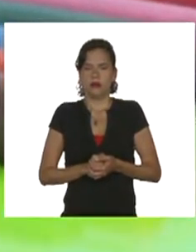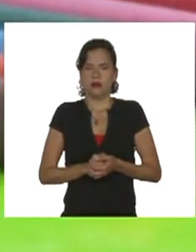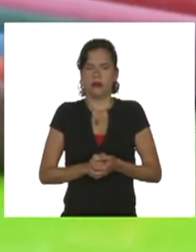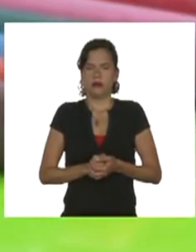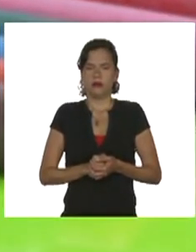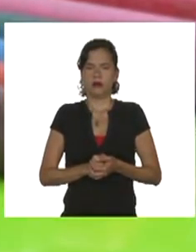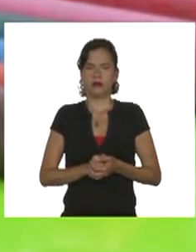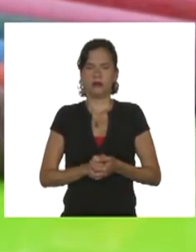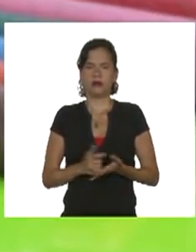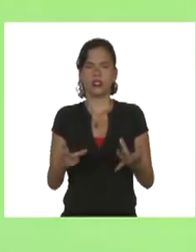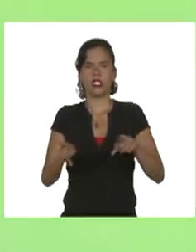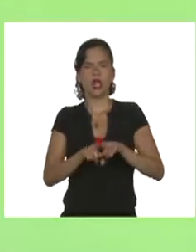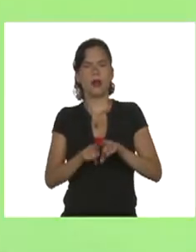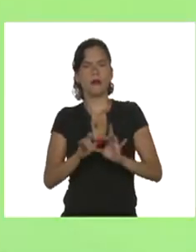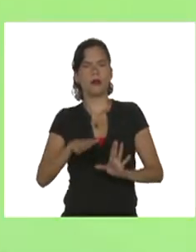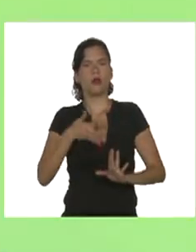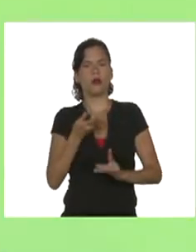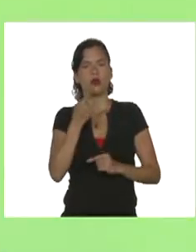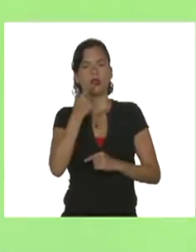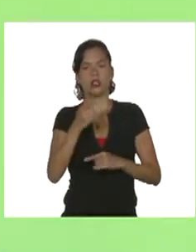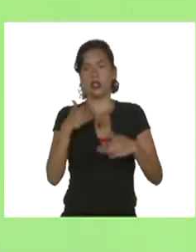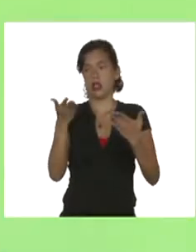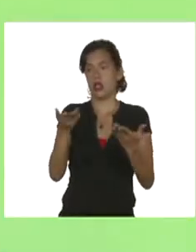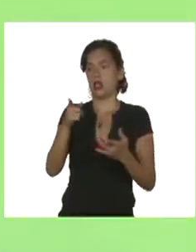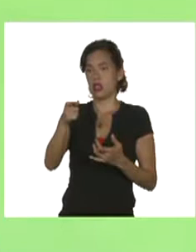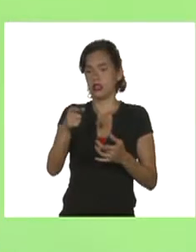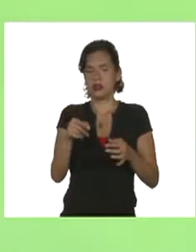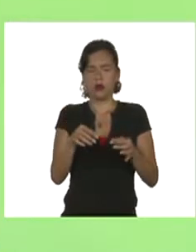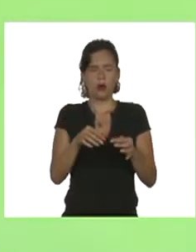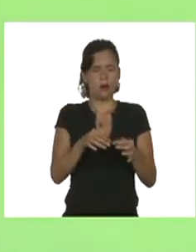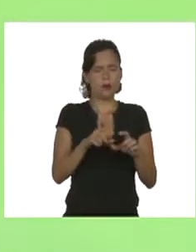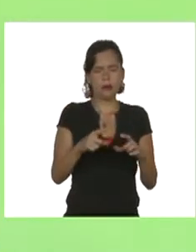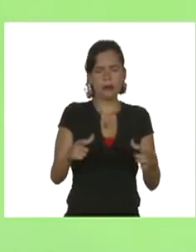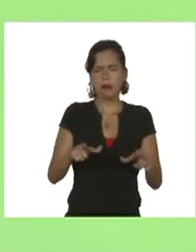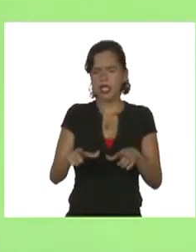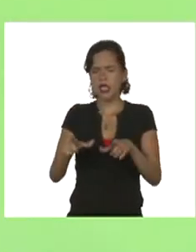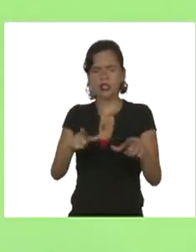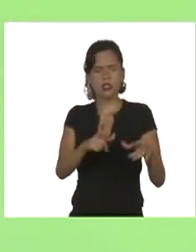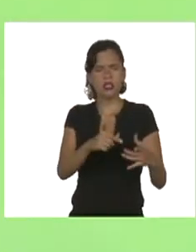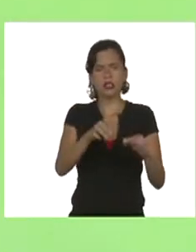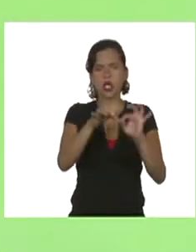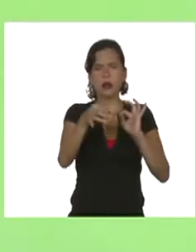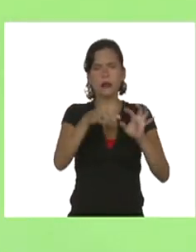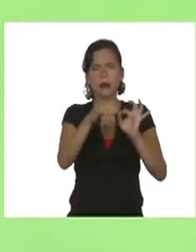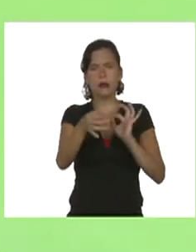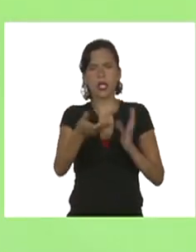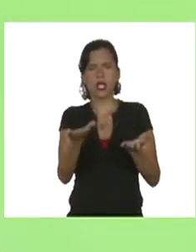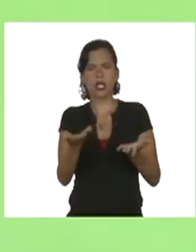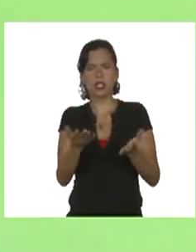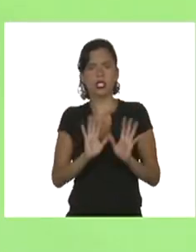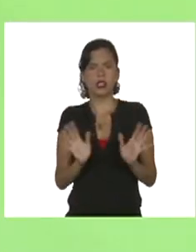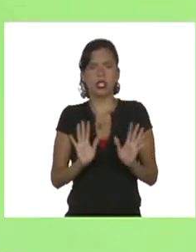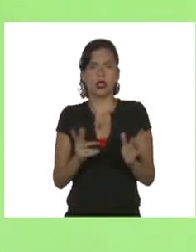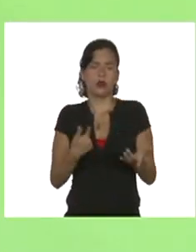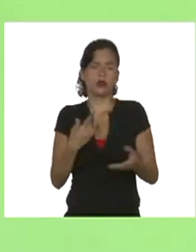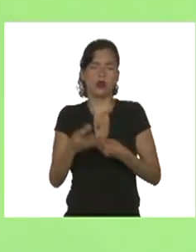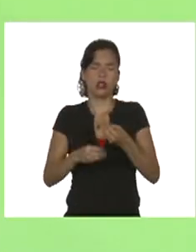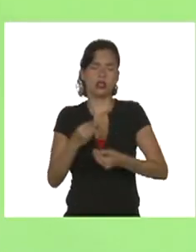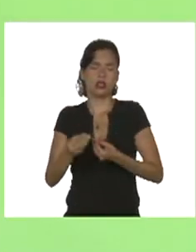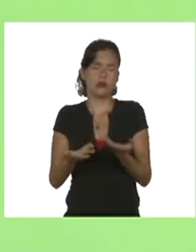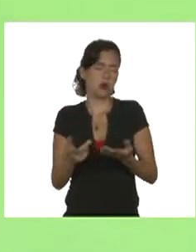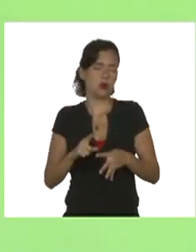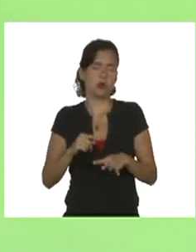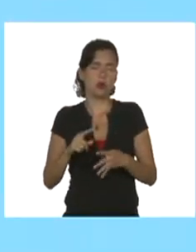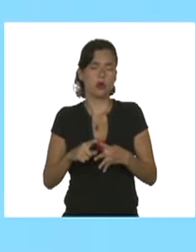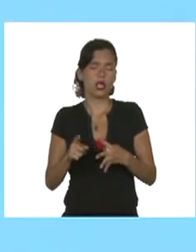También podemos pedirles que de aquellos retazos de papel o papel que puedan sobrar cuando elaboramos alguna